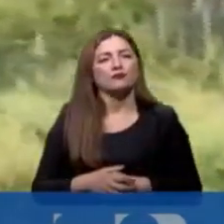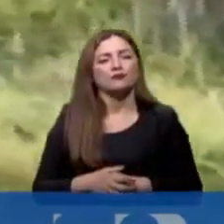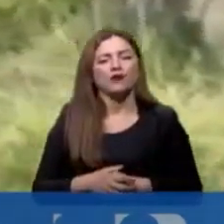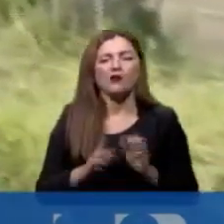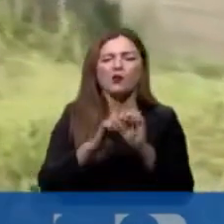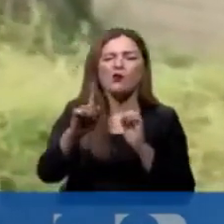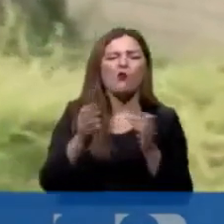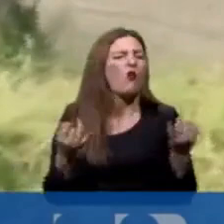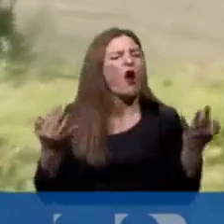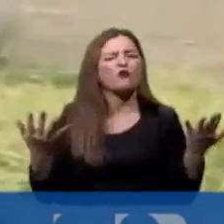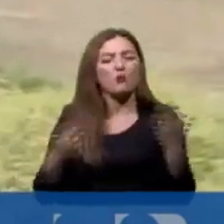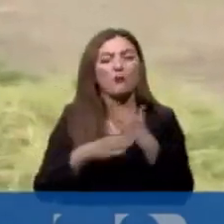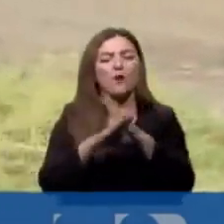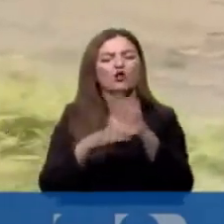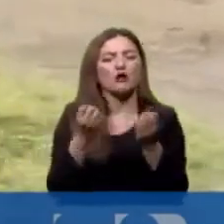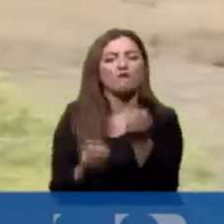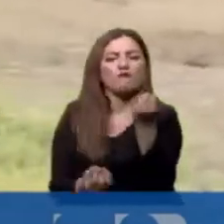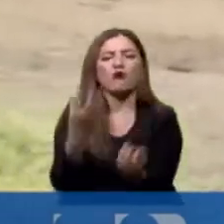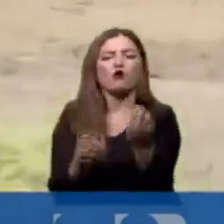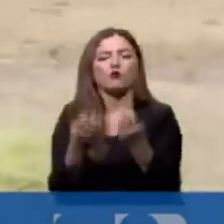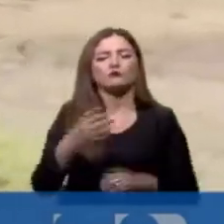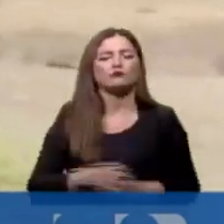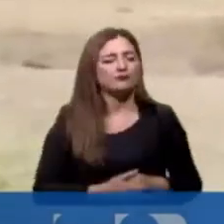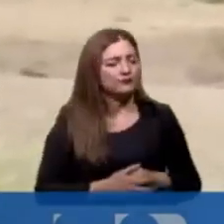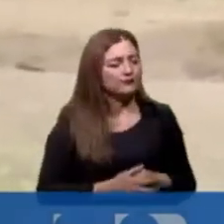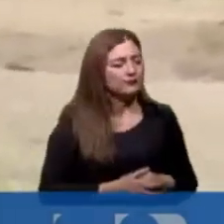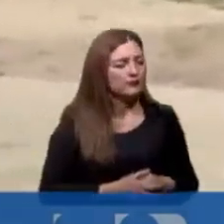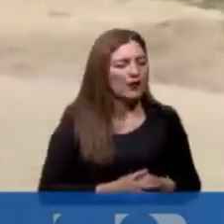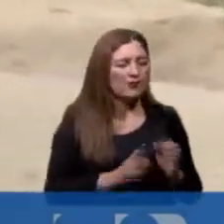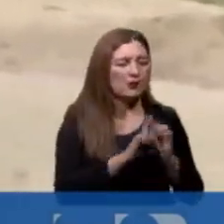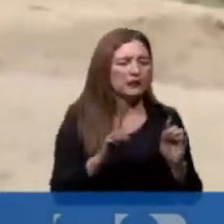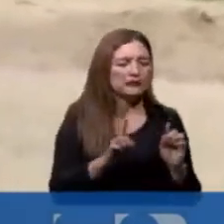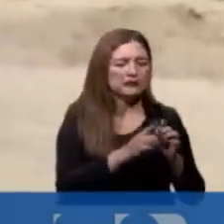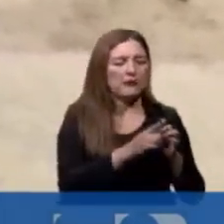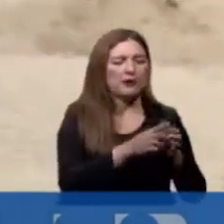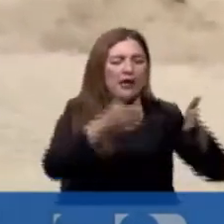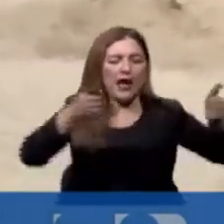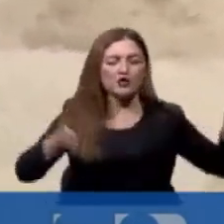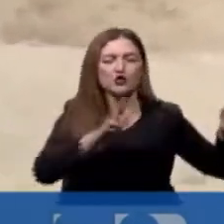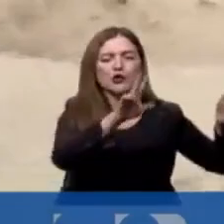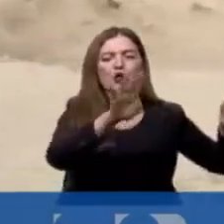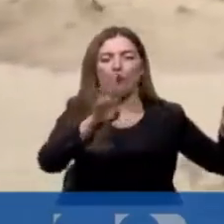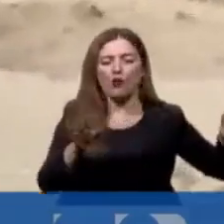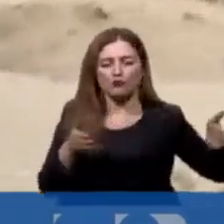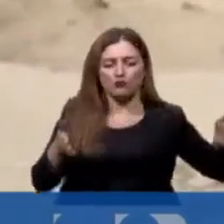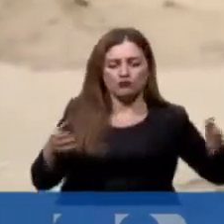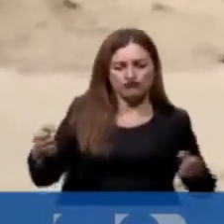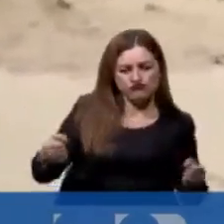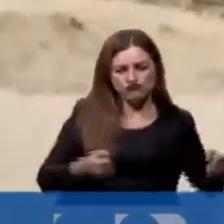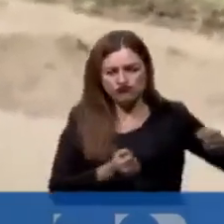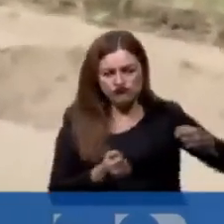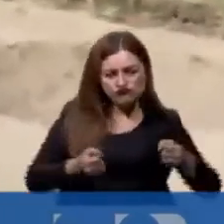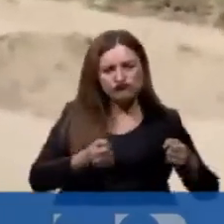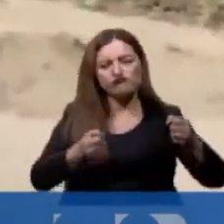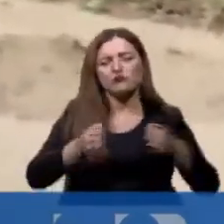Tienen una dimensión aproximadamente de ancho de unos 3 a 4 metros, que es el espacio mínimo que se necesita para que pueda ingresar una maquinaria en